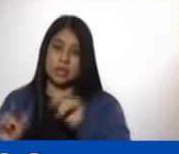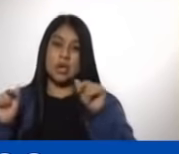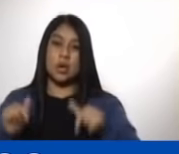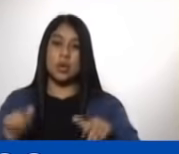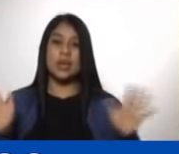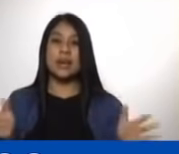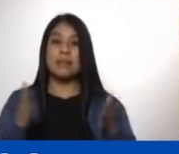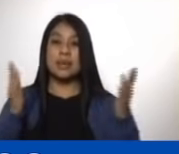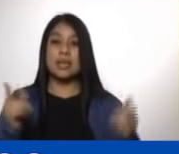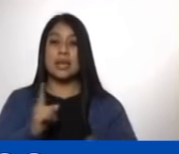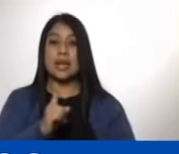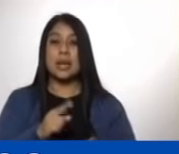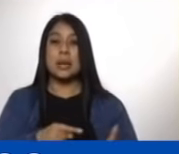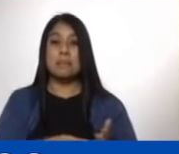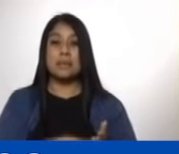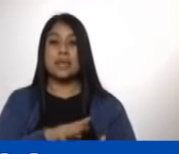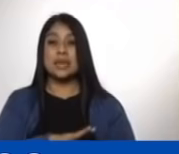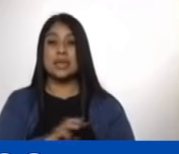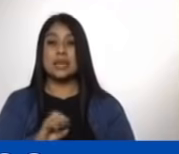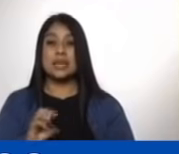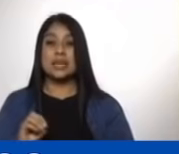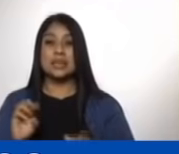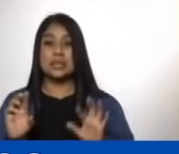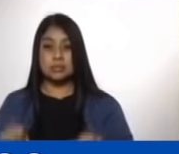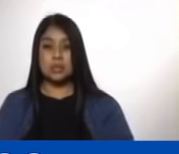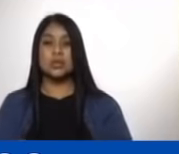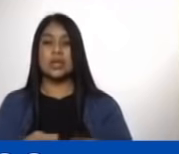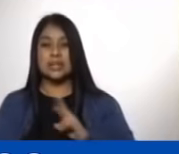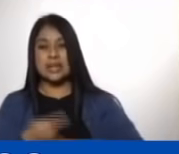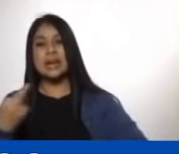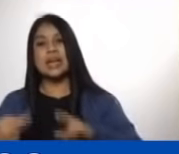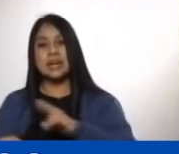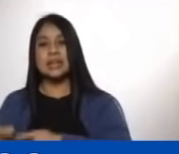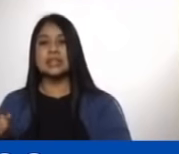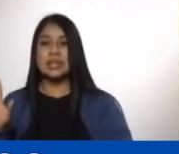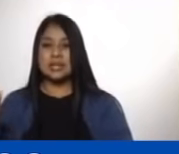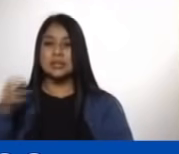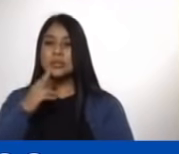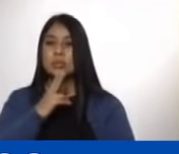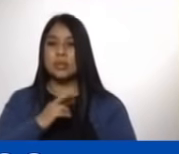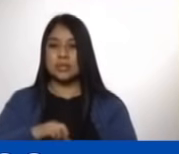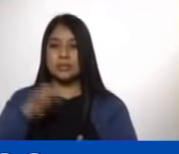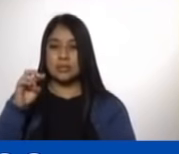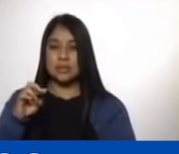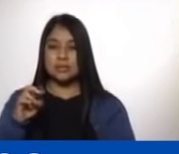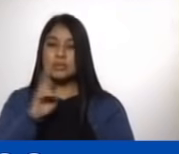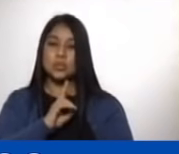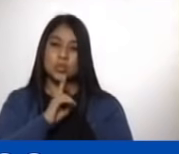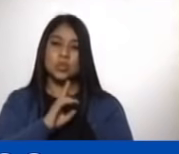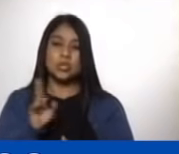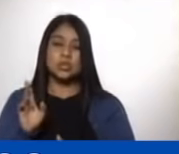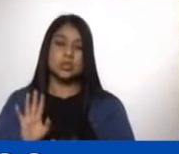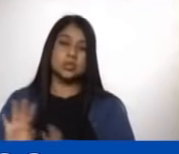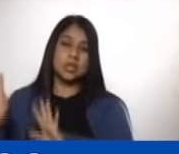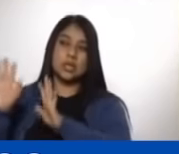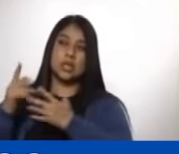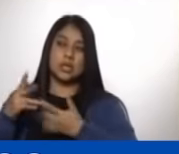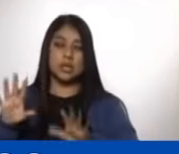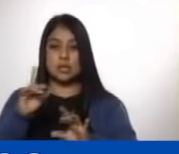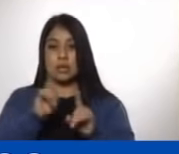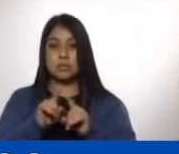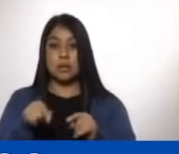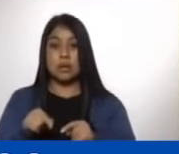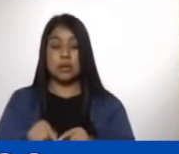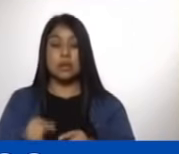a 1.500 personas retornadas. En este sentido, los mecanismos de retorno se han hecho a través de la Organización